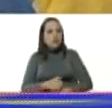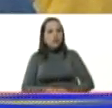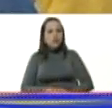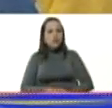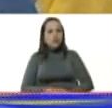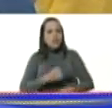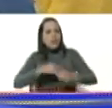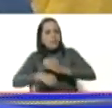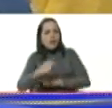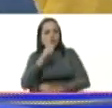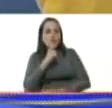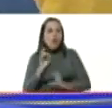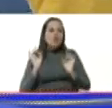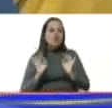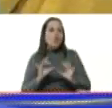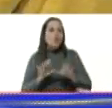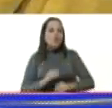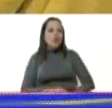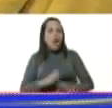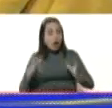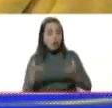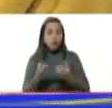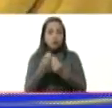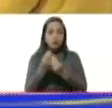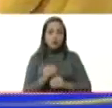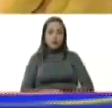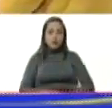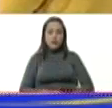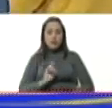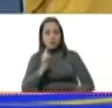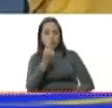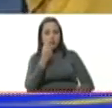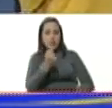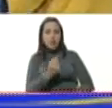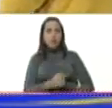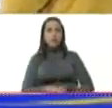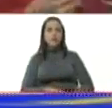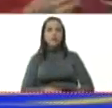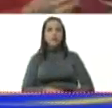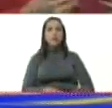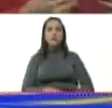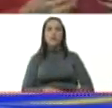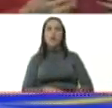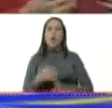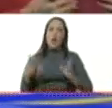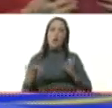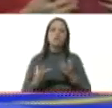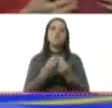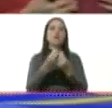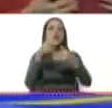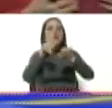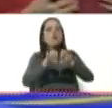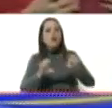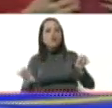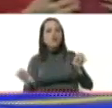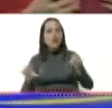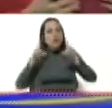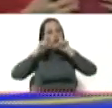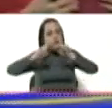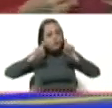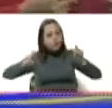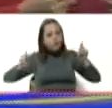sin dolor. Acompañar, por eso digo una primera gran fase, que es el acompañamiento, la educación, la preparación,